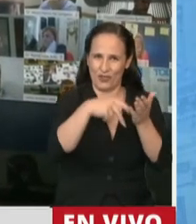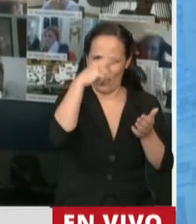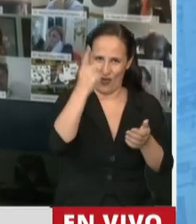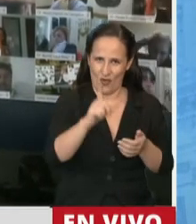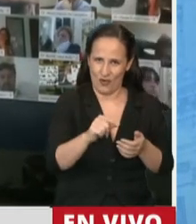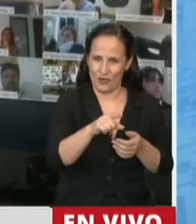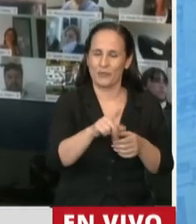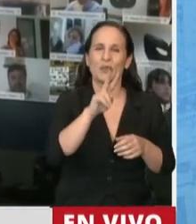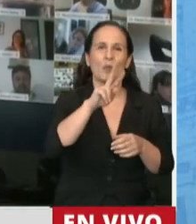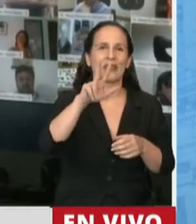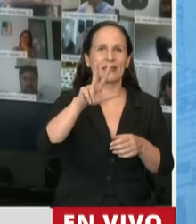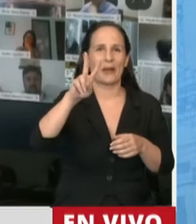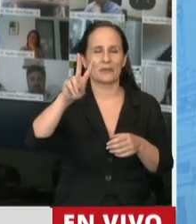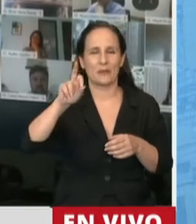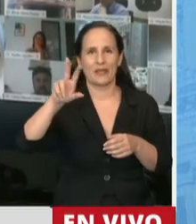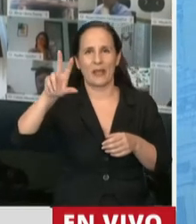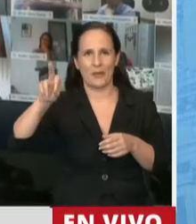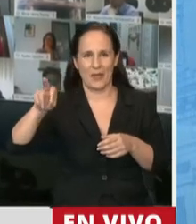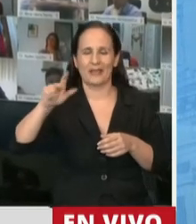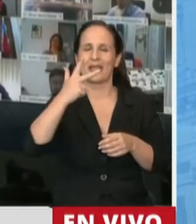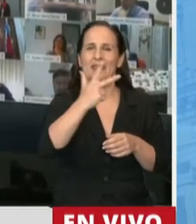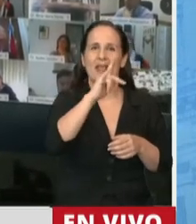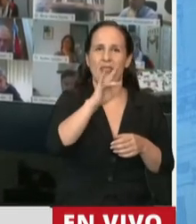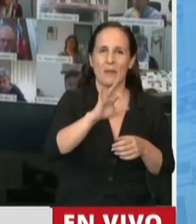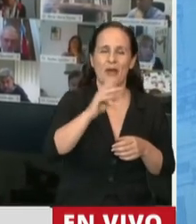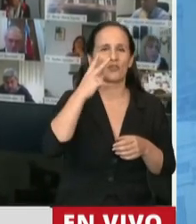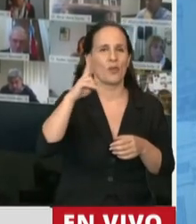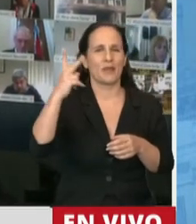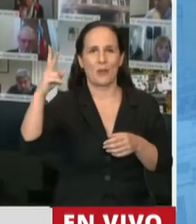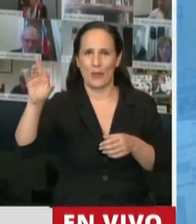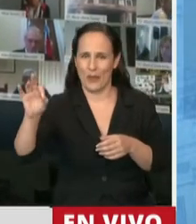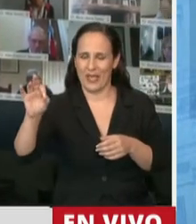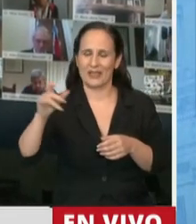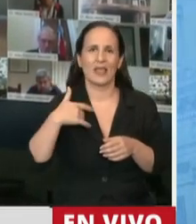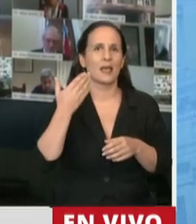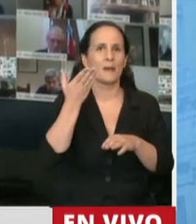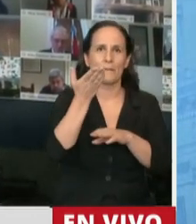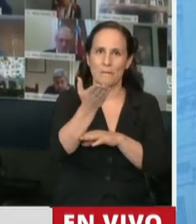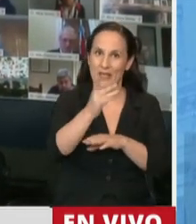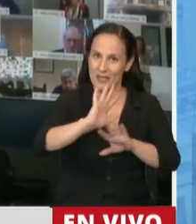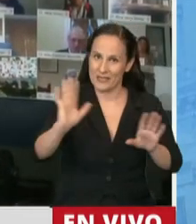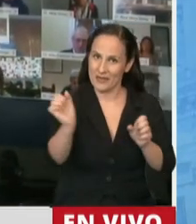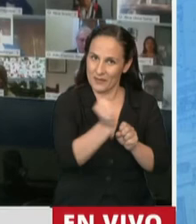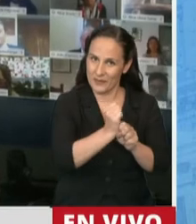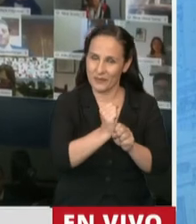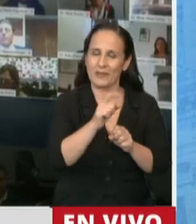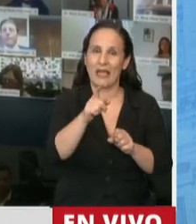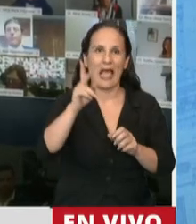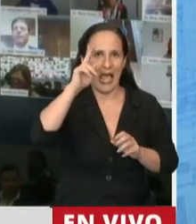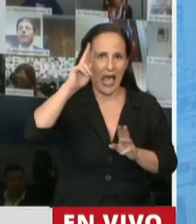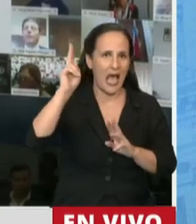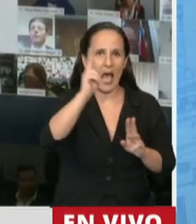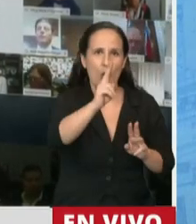mediante la resolución 23-2020 del 3 de marzo del 2020, y solicitamos, una vez confirmado, que se